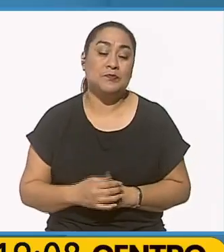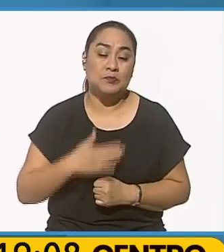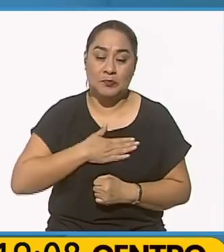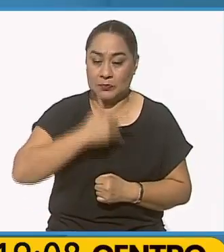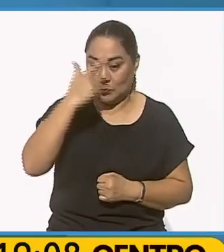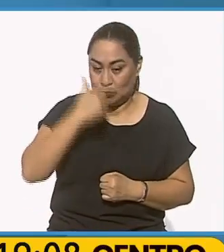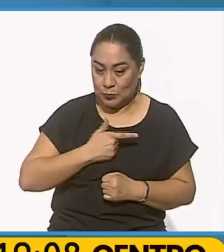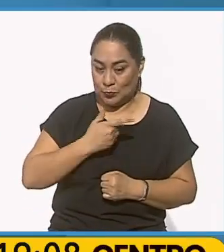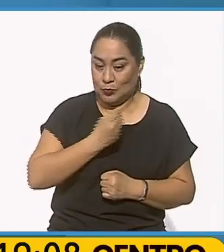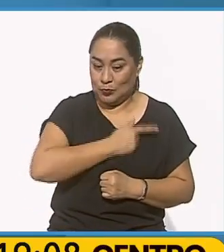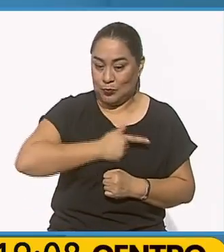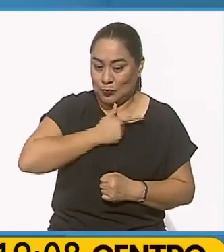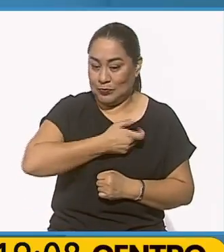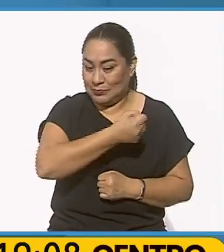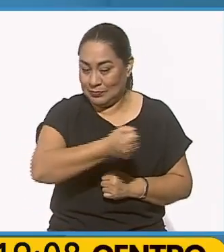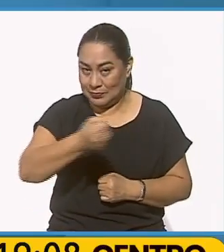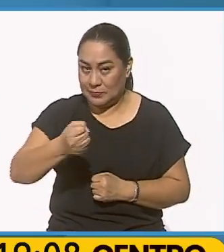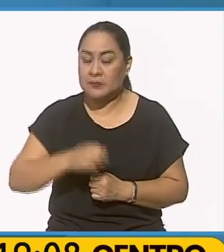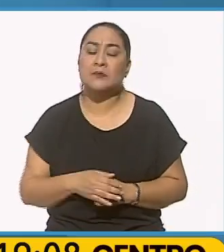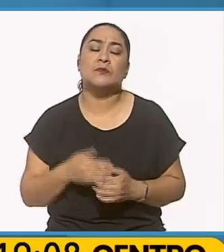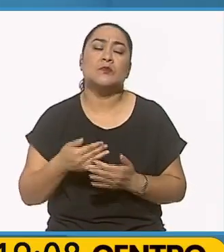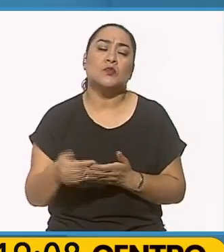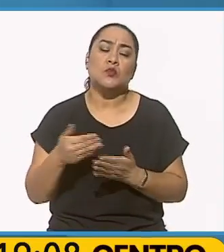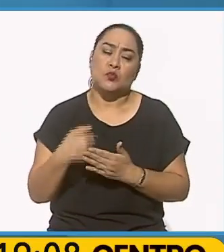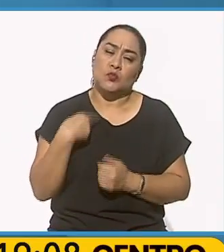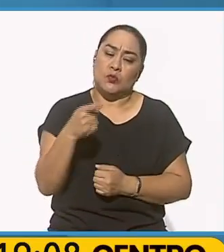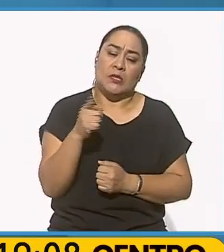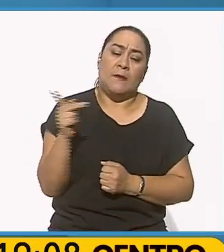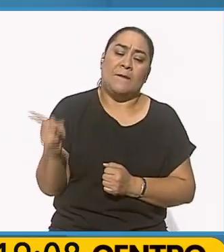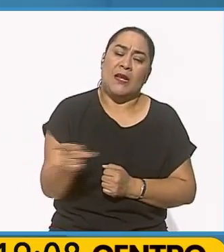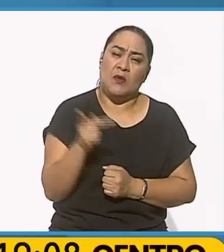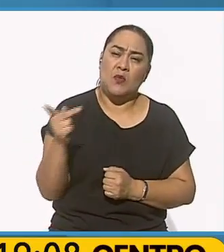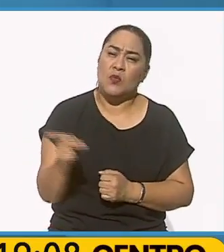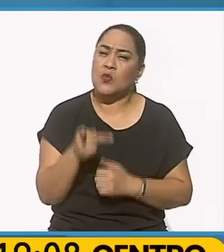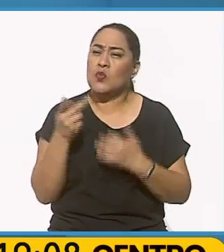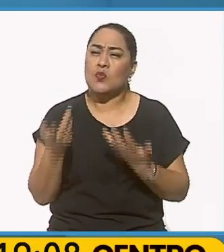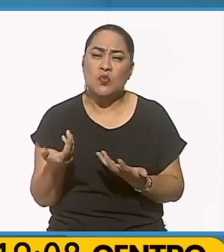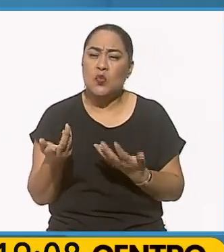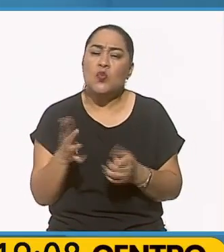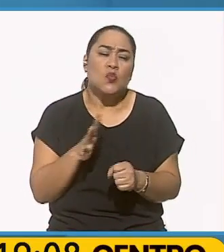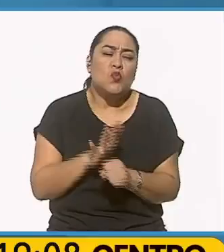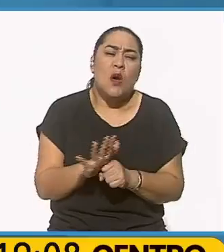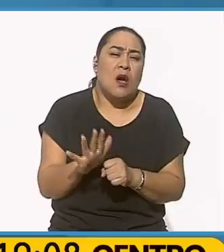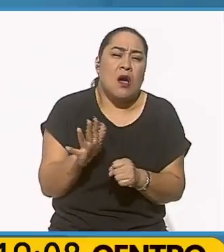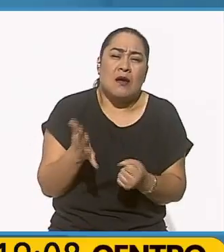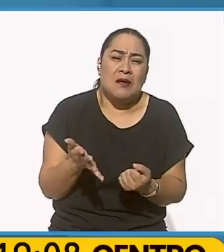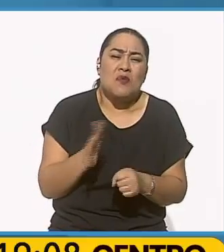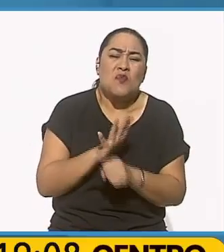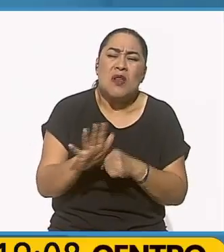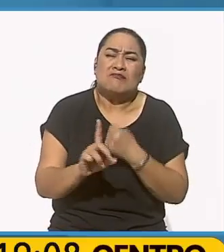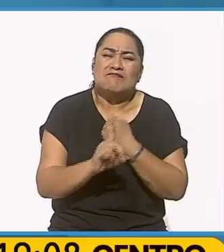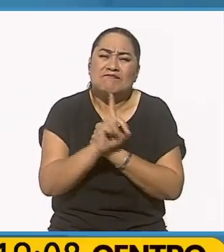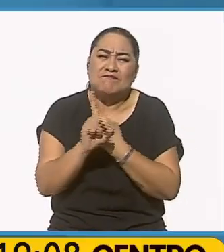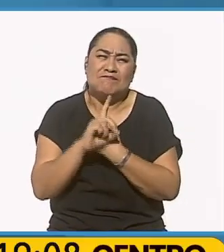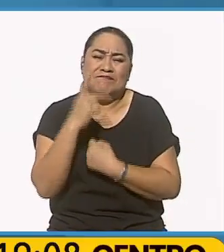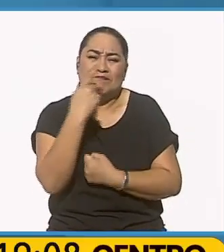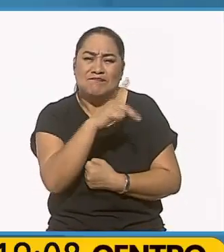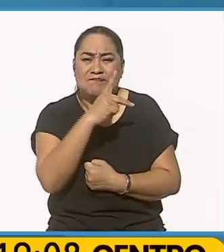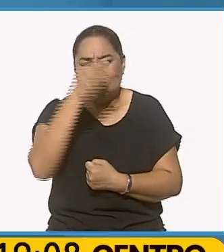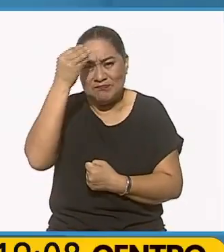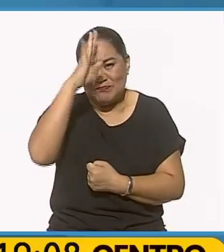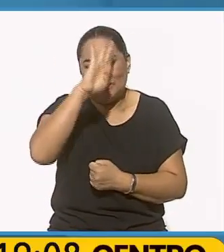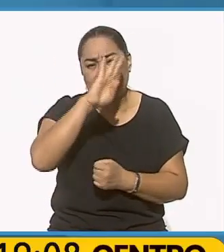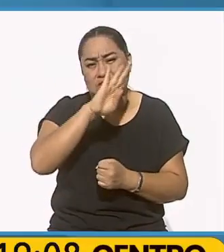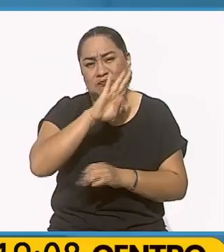están? Un gusto saludarles. Gracias. Pues iniciaría, Lautaro, por preguntarte cuál es en sí la naturaleza del conflicto de Donald Trump con